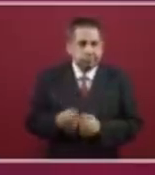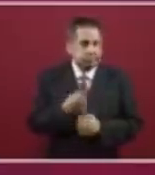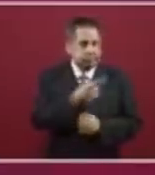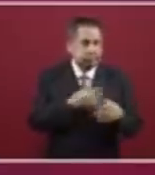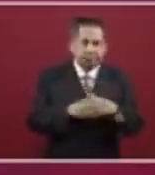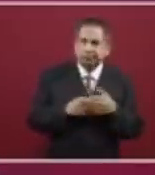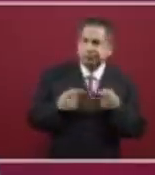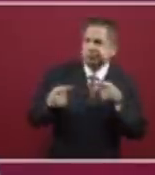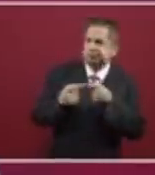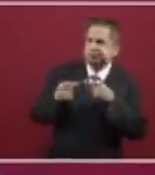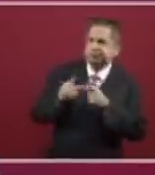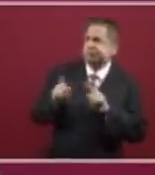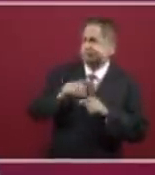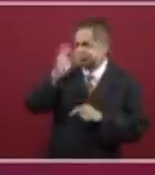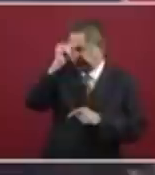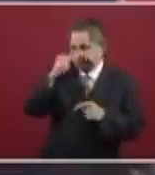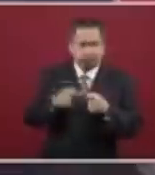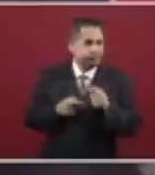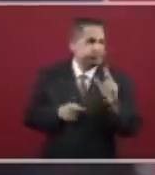controversias, hay